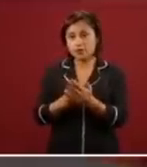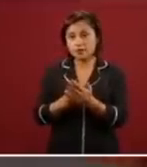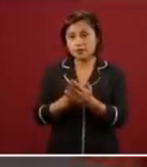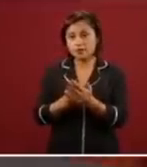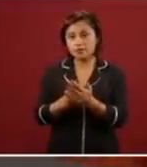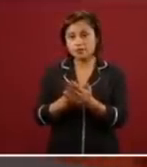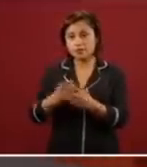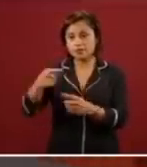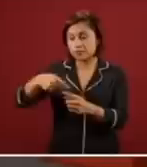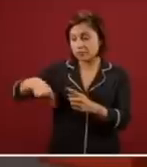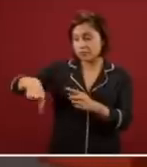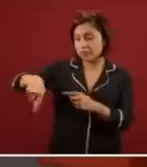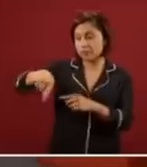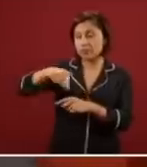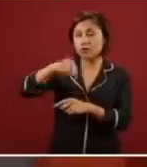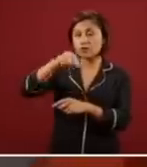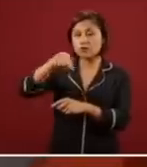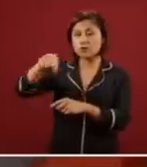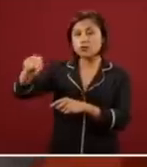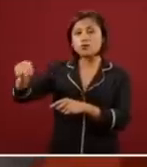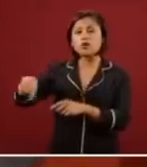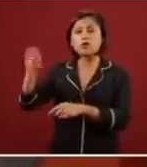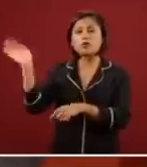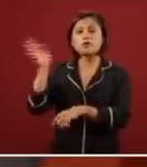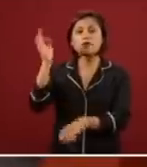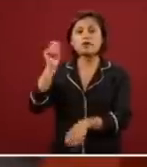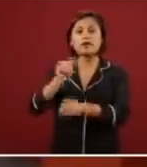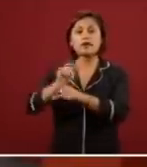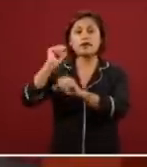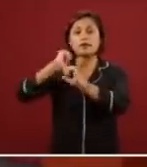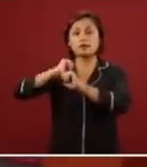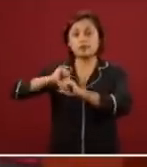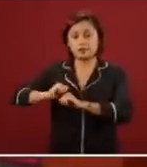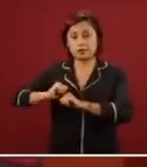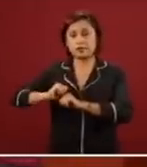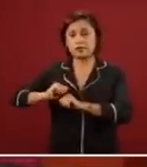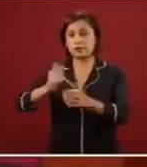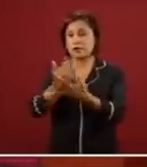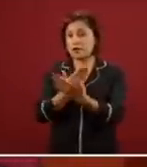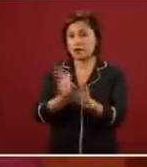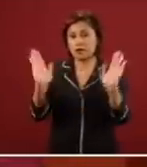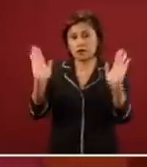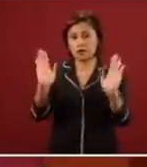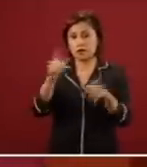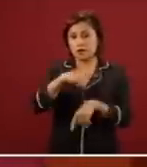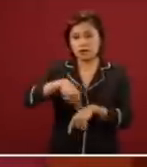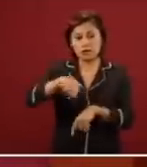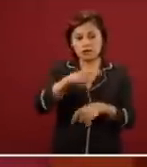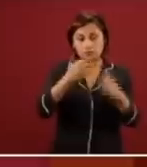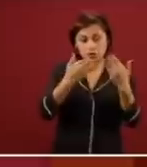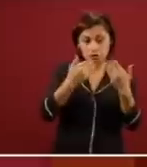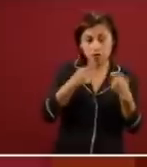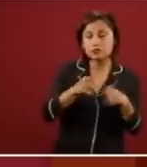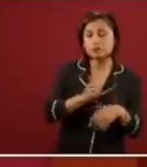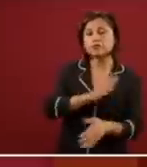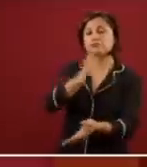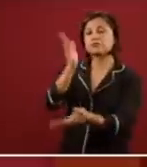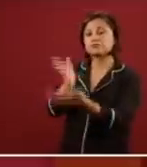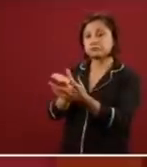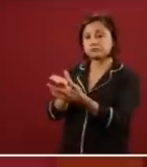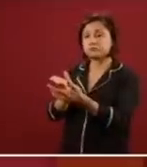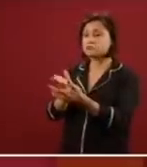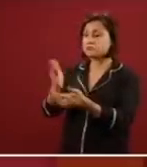la atención a población abierta, a quienes no tienen la seguridad social. Entonces, en estos casos sería